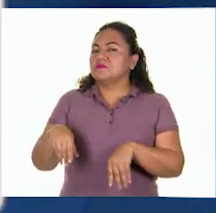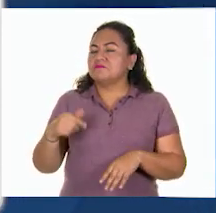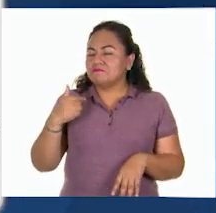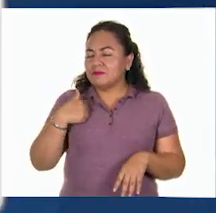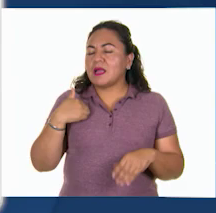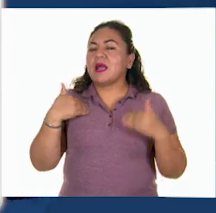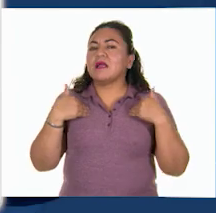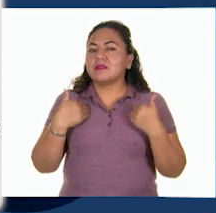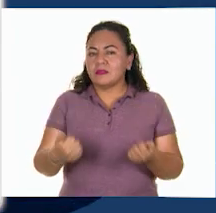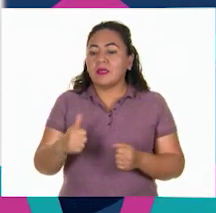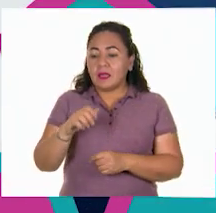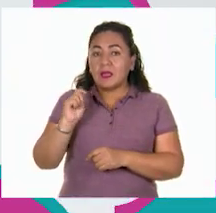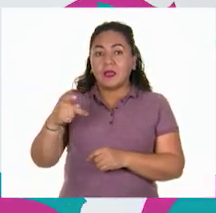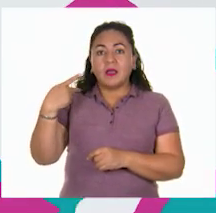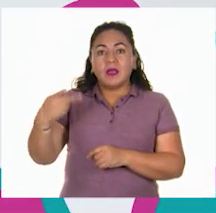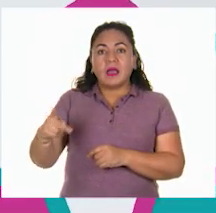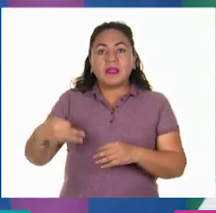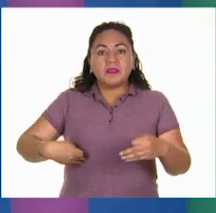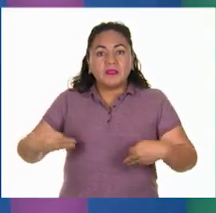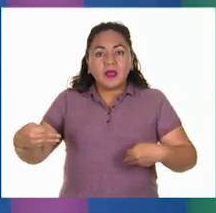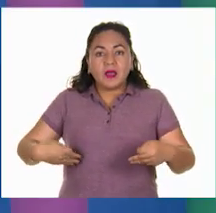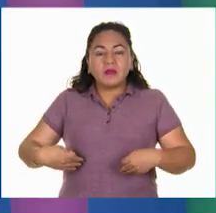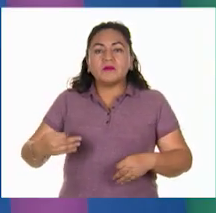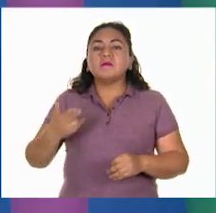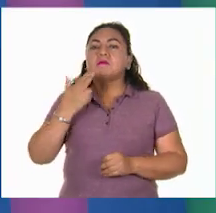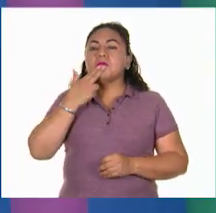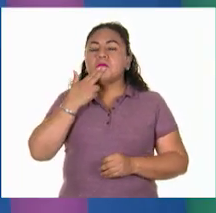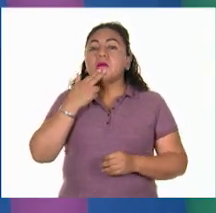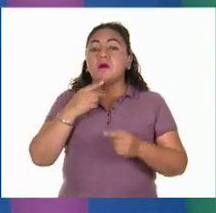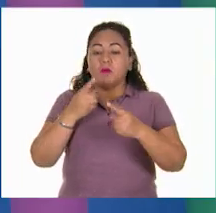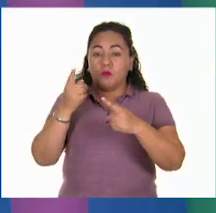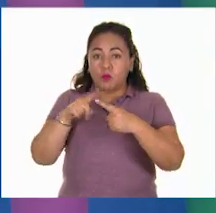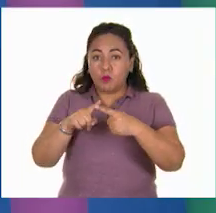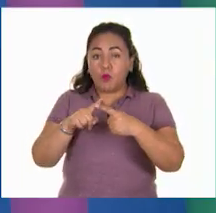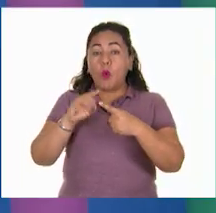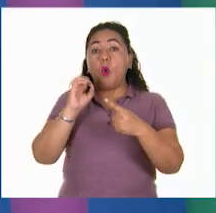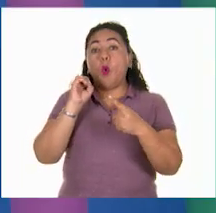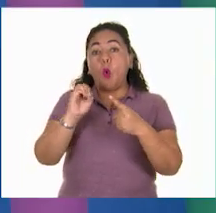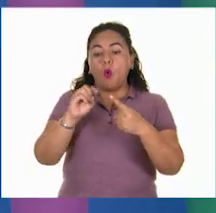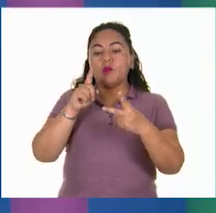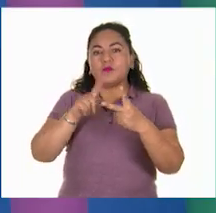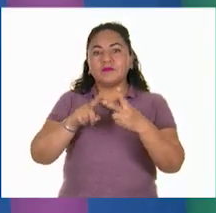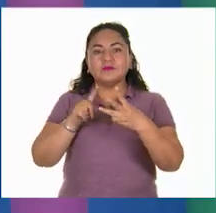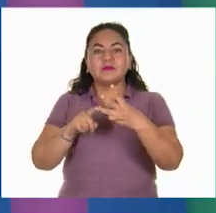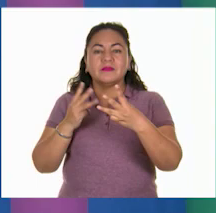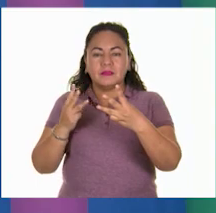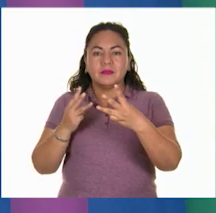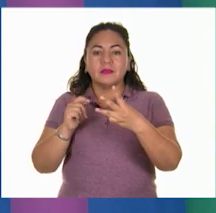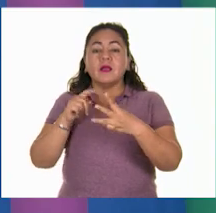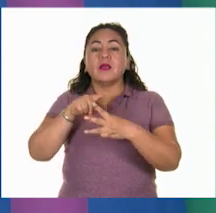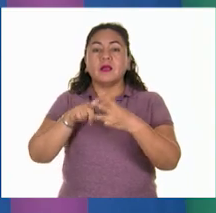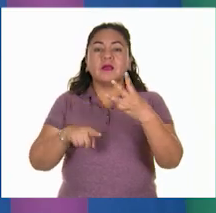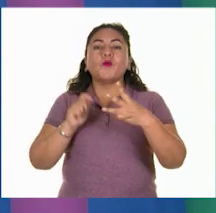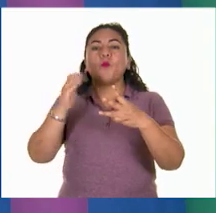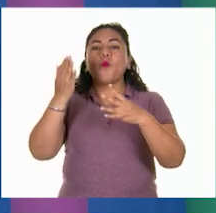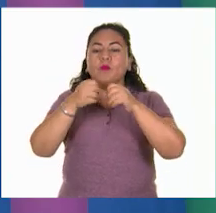parte de la estructura de una obra de teatro y pueden ser de 1 a 3. Cuando son más de uno, el cambio de acto